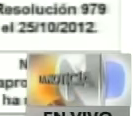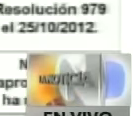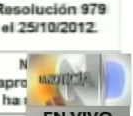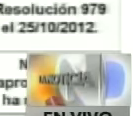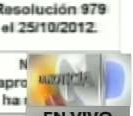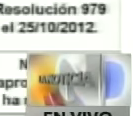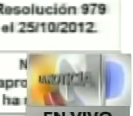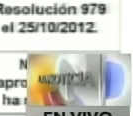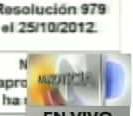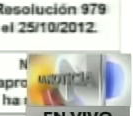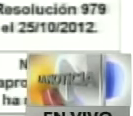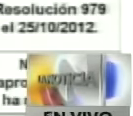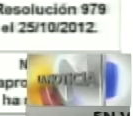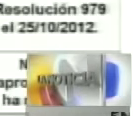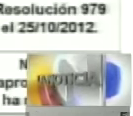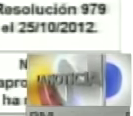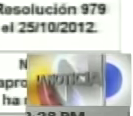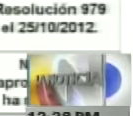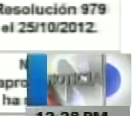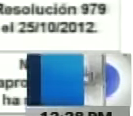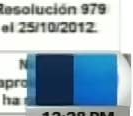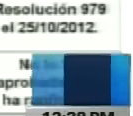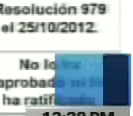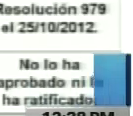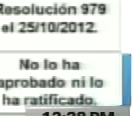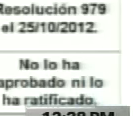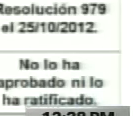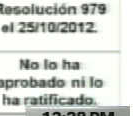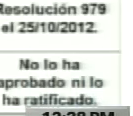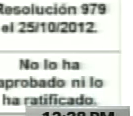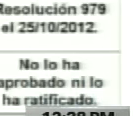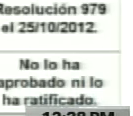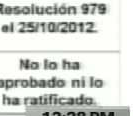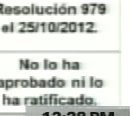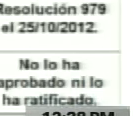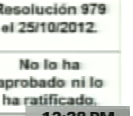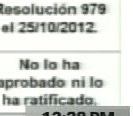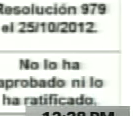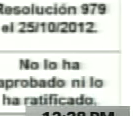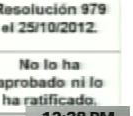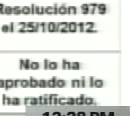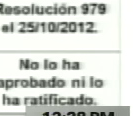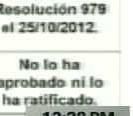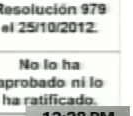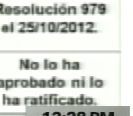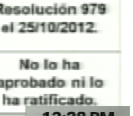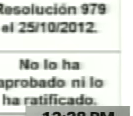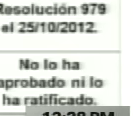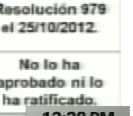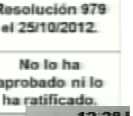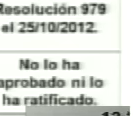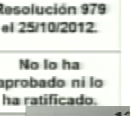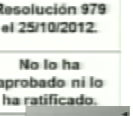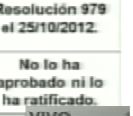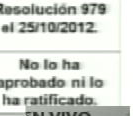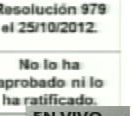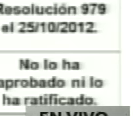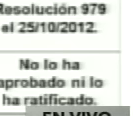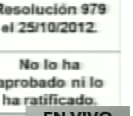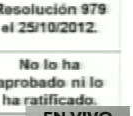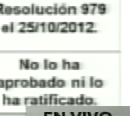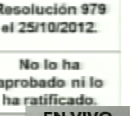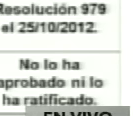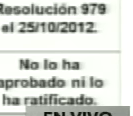el protocolo de Montevideo sobre compromiso con la democracia en el Mercosur, conocido como el protocolo